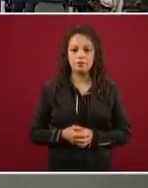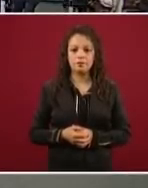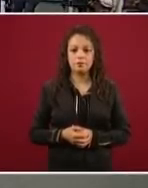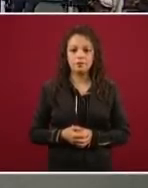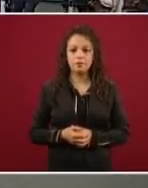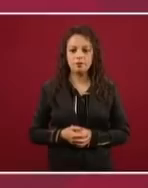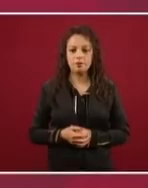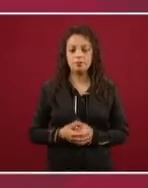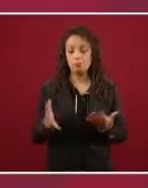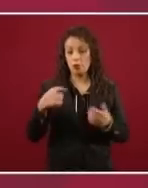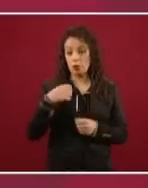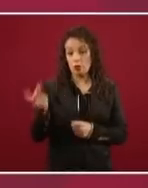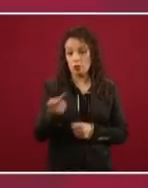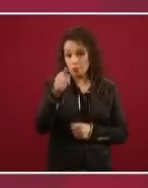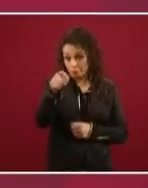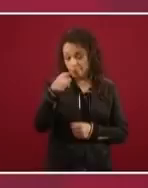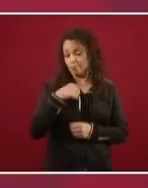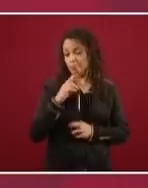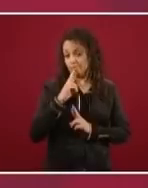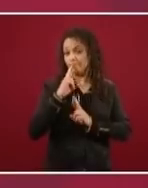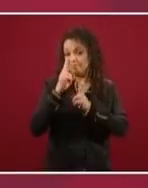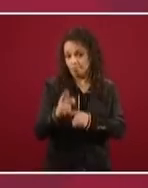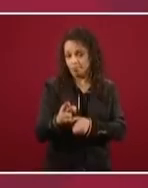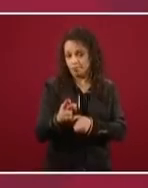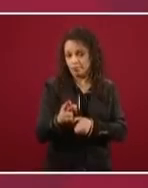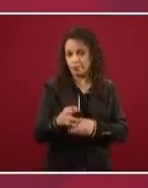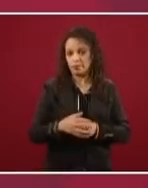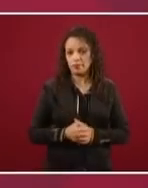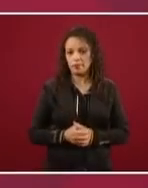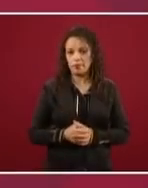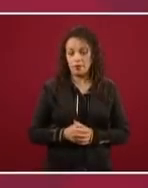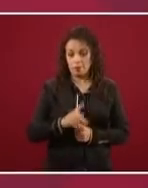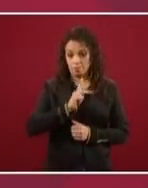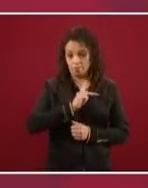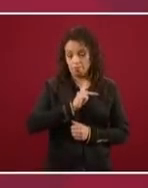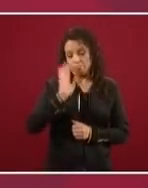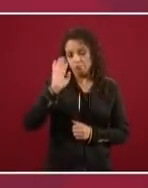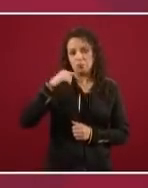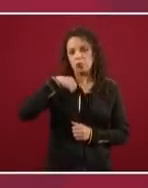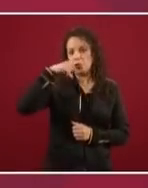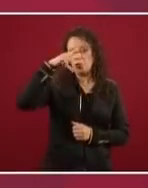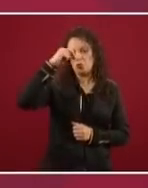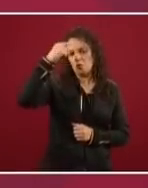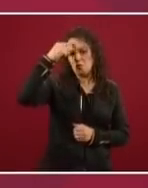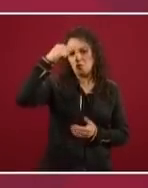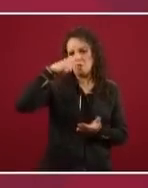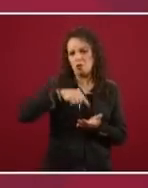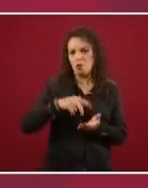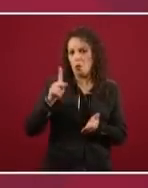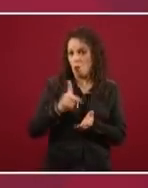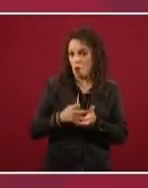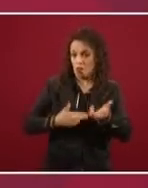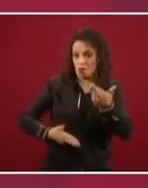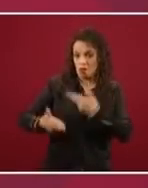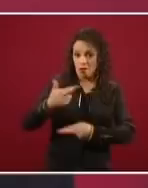contestando la pregunta yo no creo qué y regresen